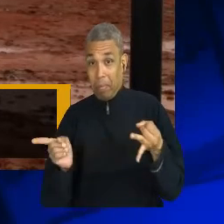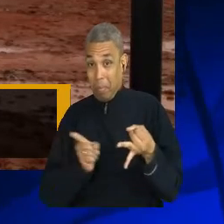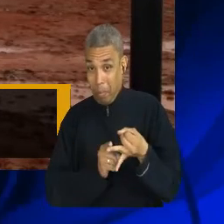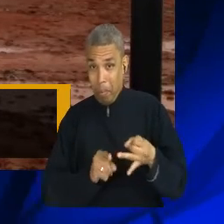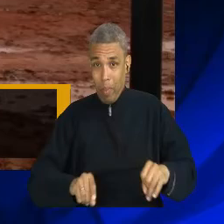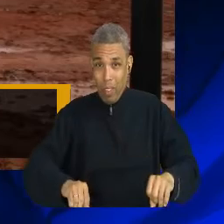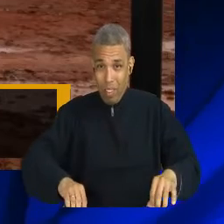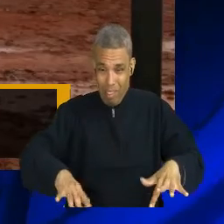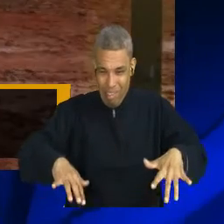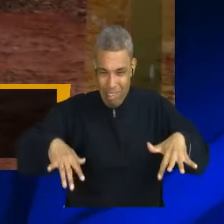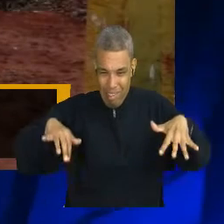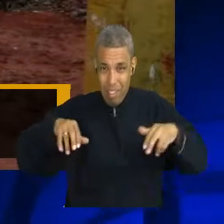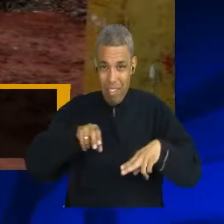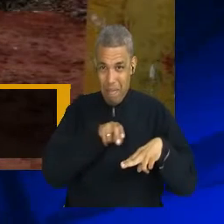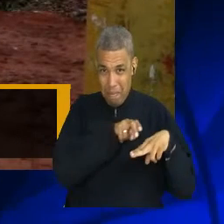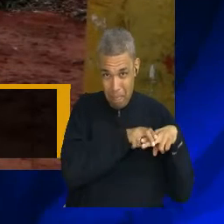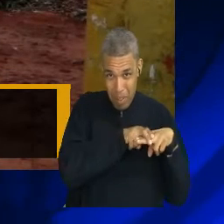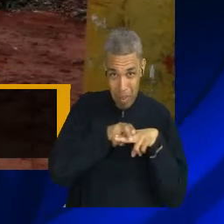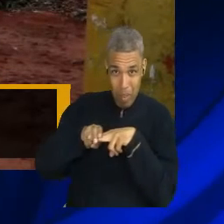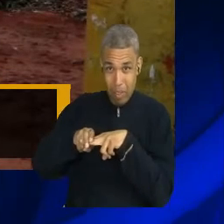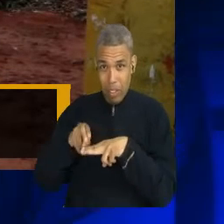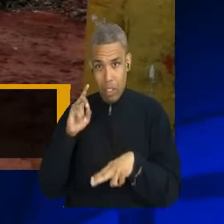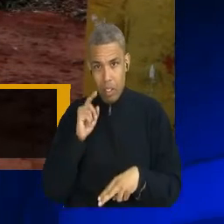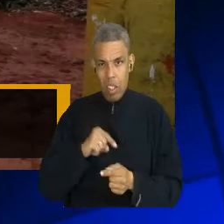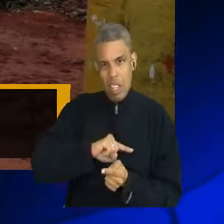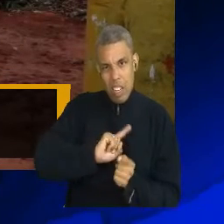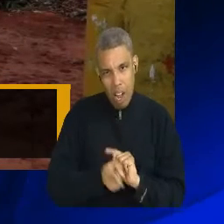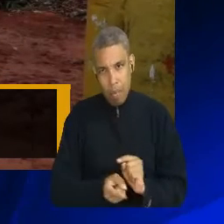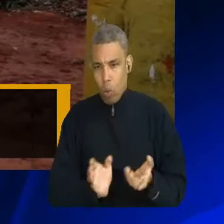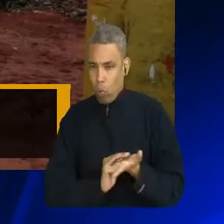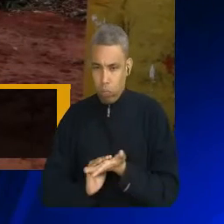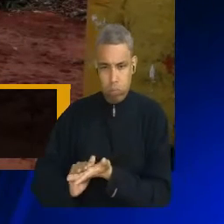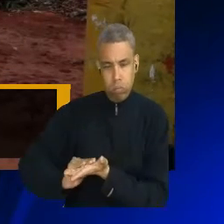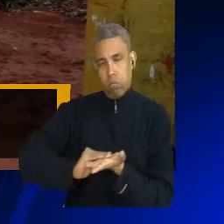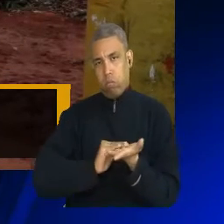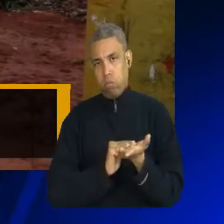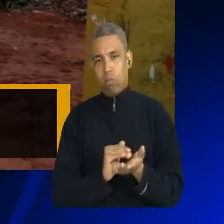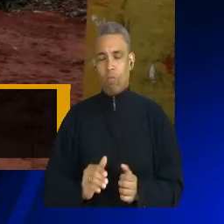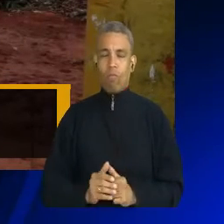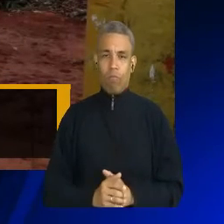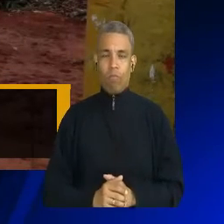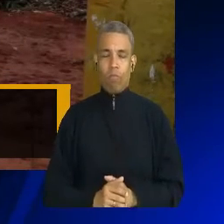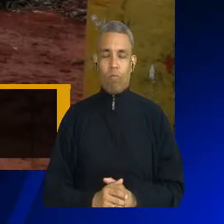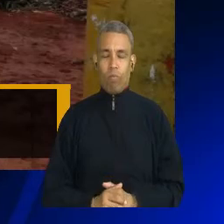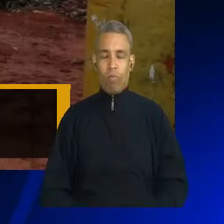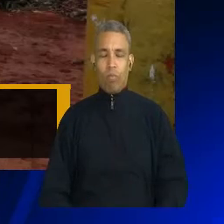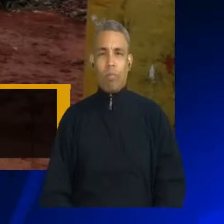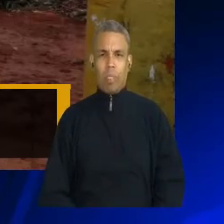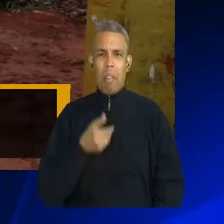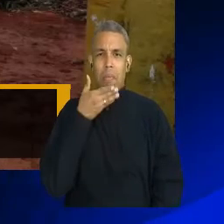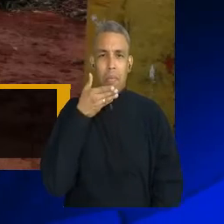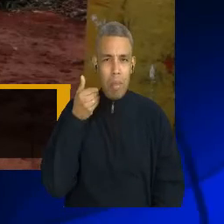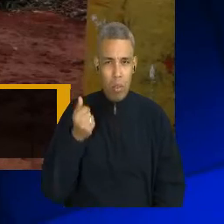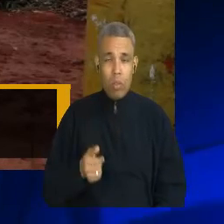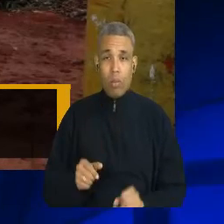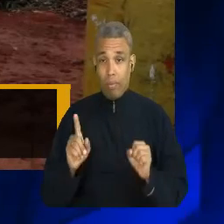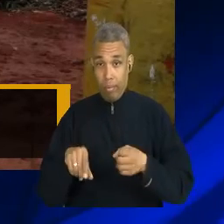se demuelen y se construyen las nuevas en unas condiciones, pues, con especificaciones técnicas mucho mejor, y se va a